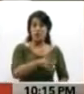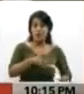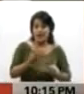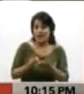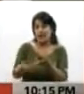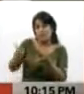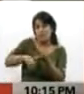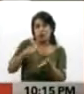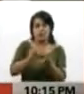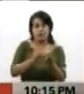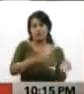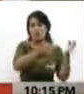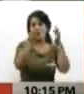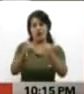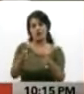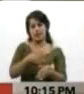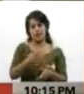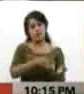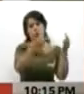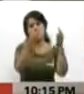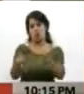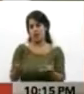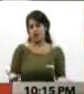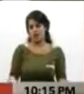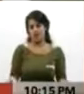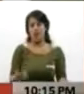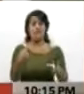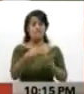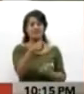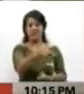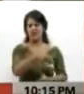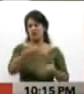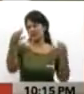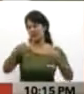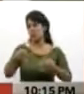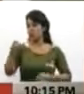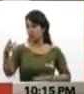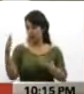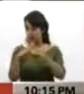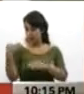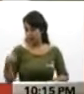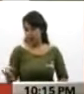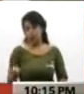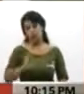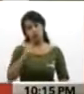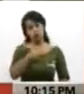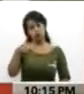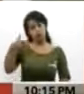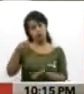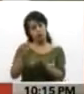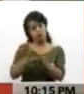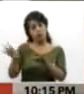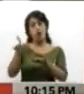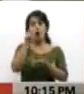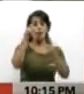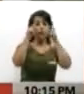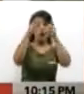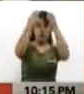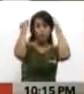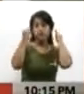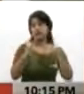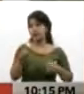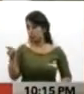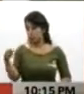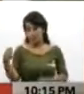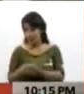esa gente de gobernar este país. Además que privatizaría totalmente. El que tenga su vivienda, lo van a sacar, según Ramos Alú, para